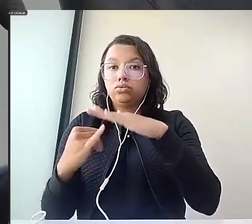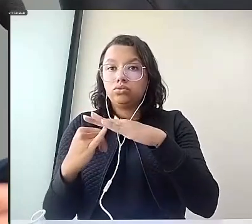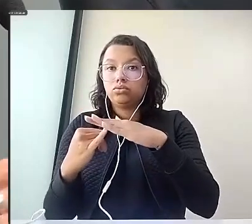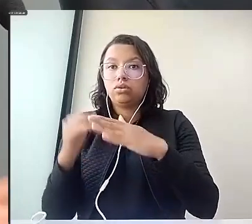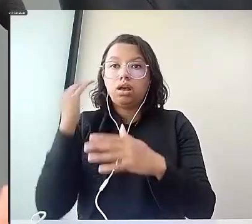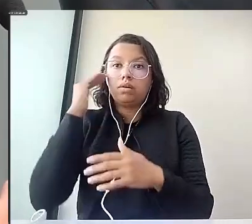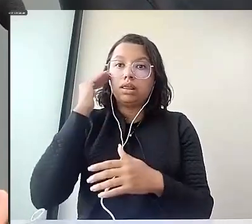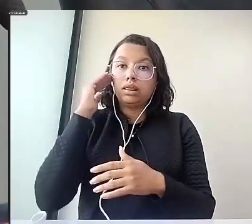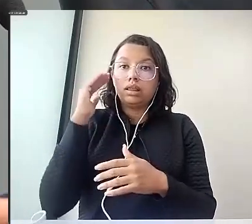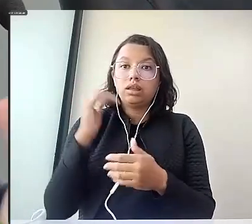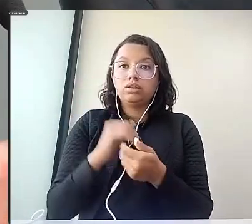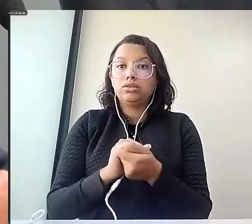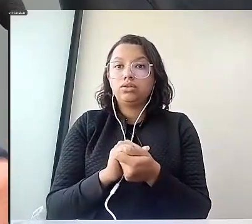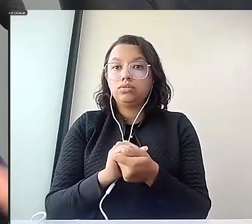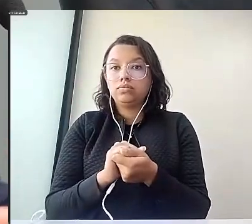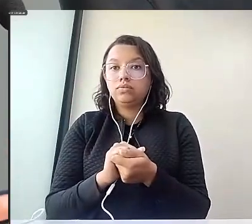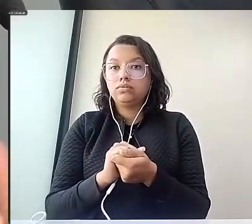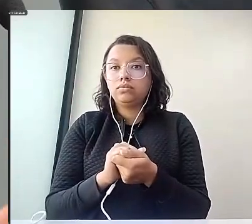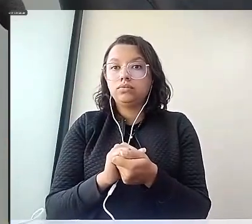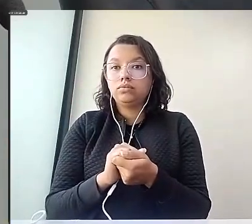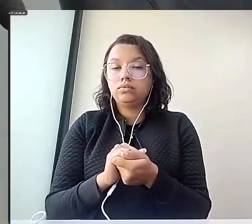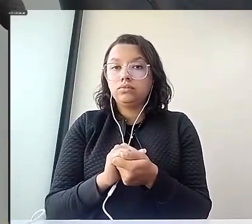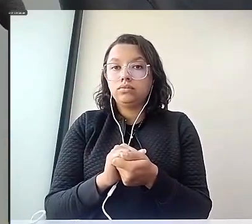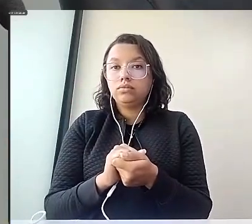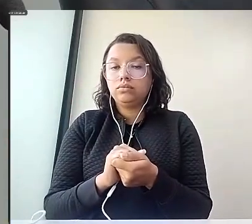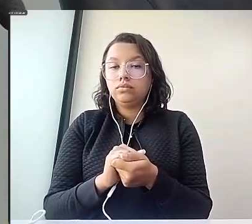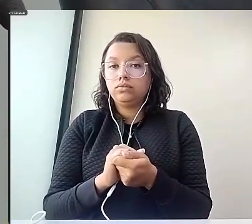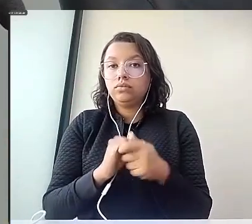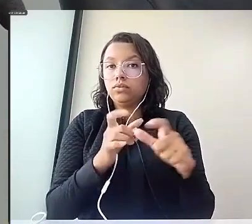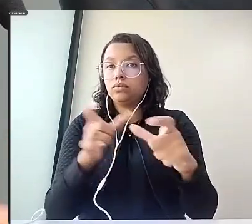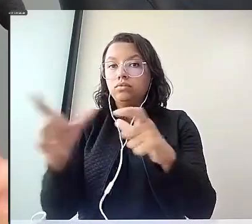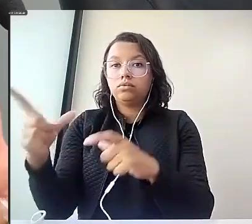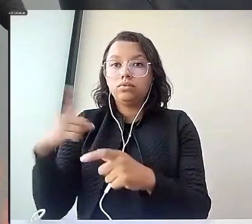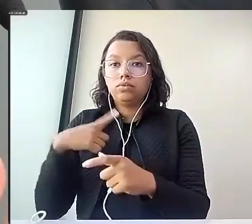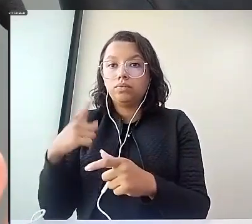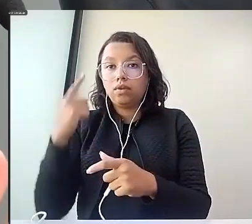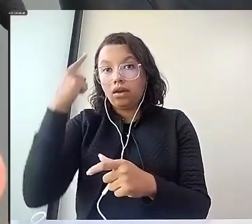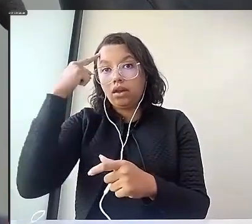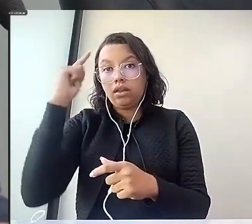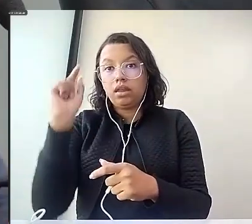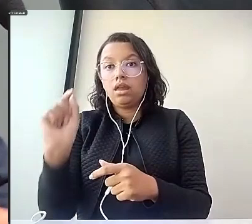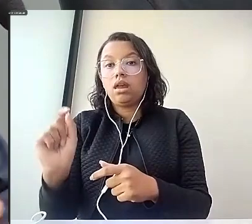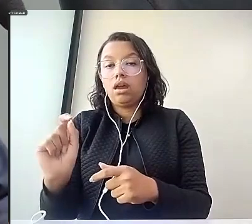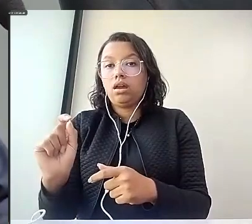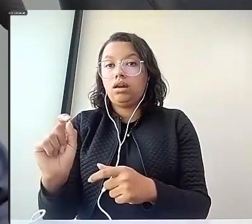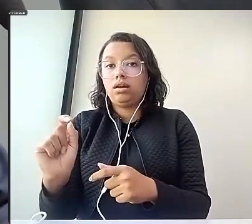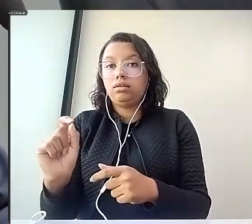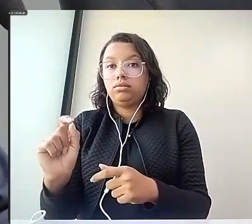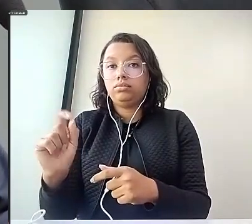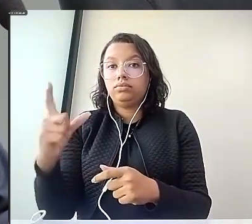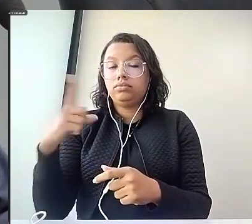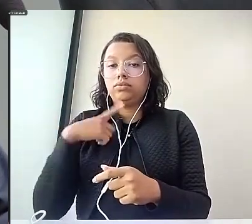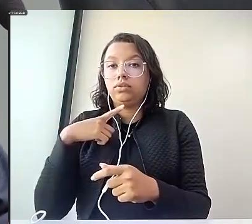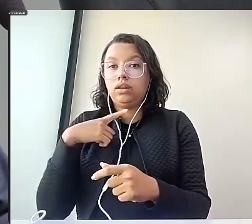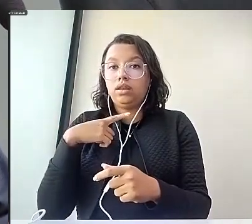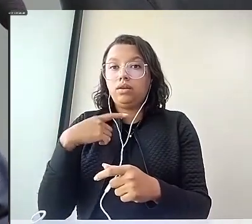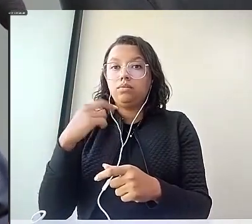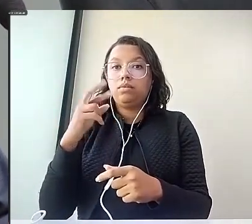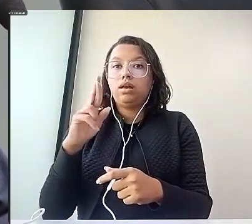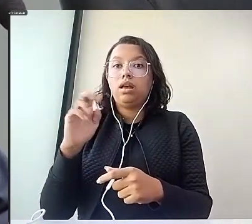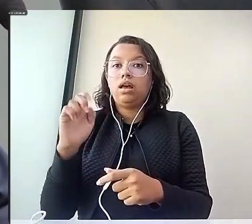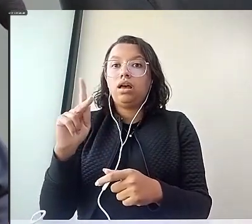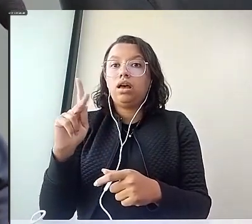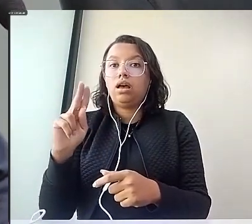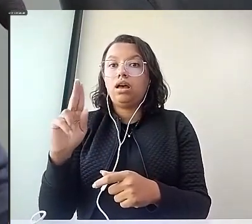política, conservadora, progresista, etc., hay la idea que el reino o la república es